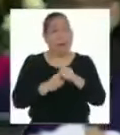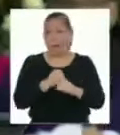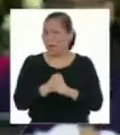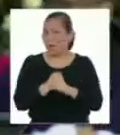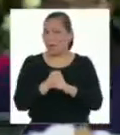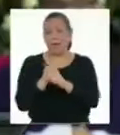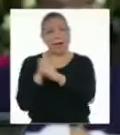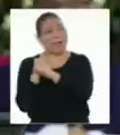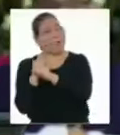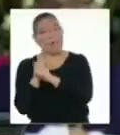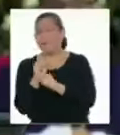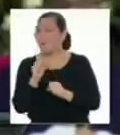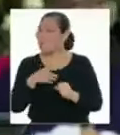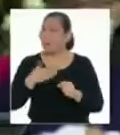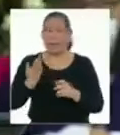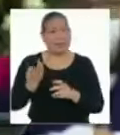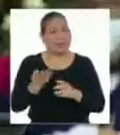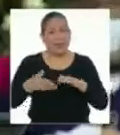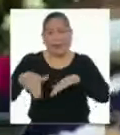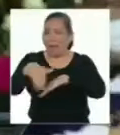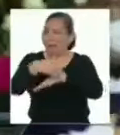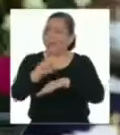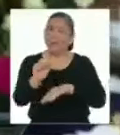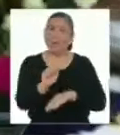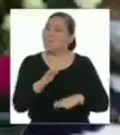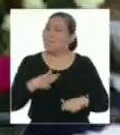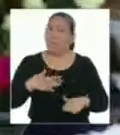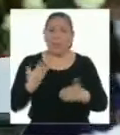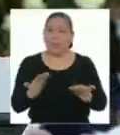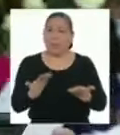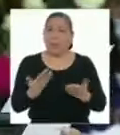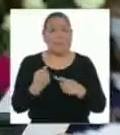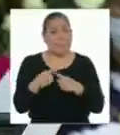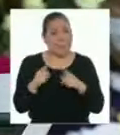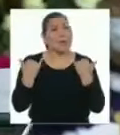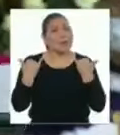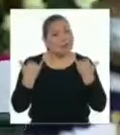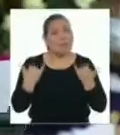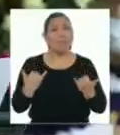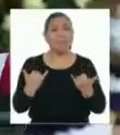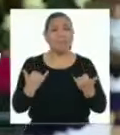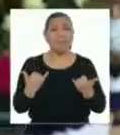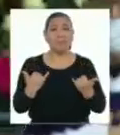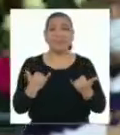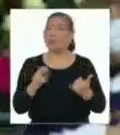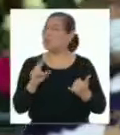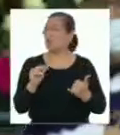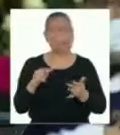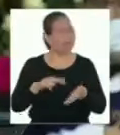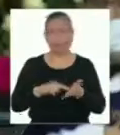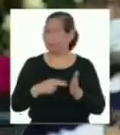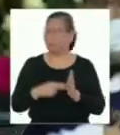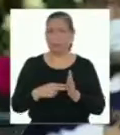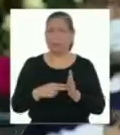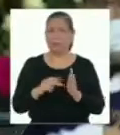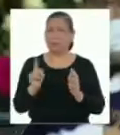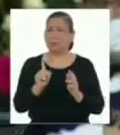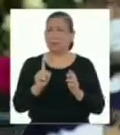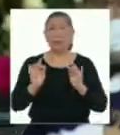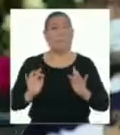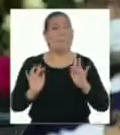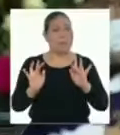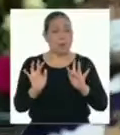procesión no podrá salir por las calles, pero en esto no impide que el Señor realice